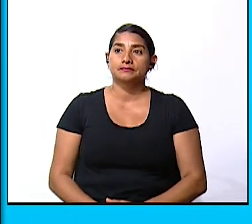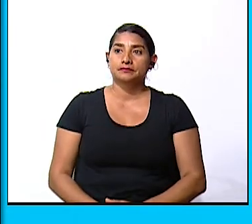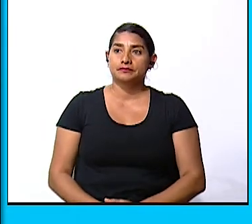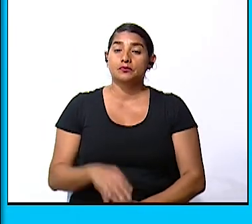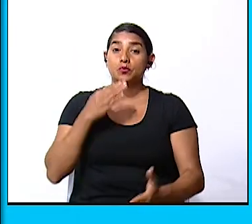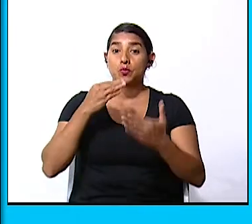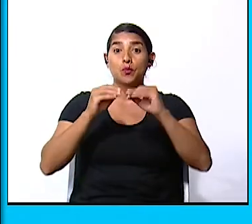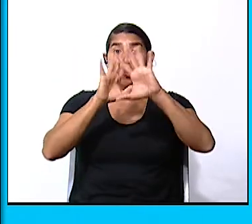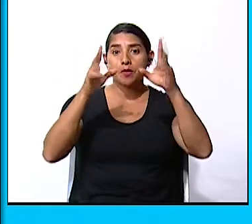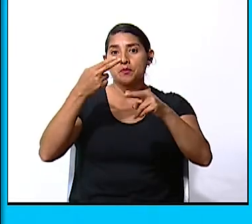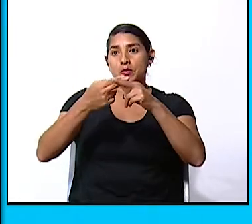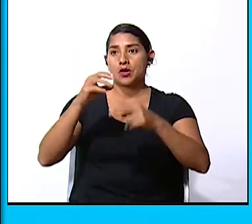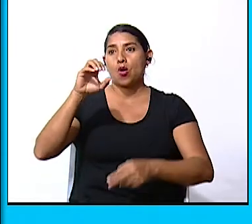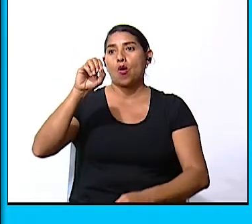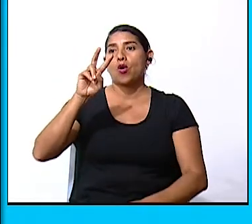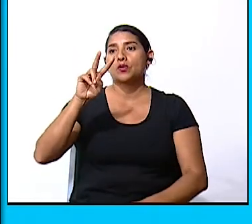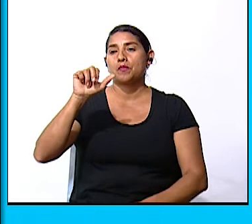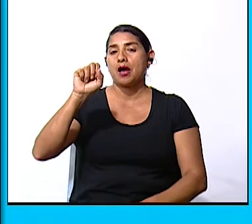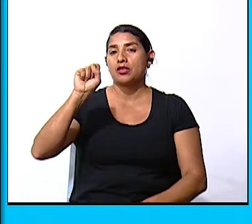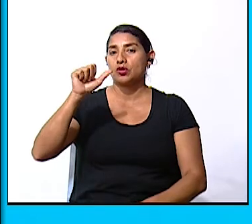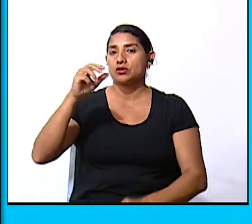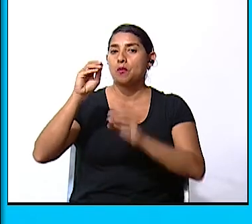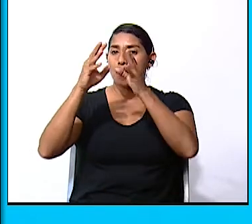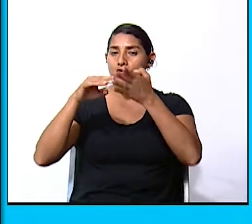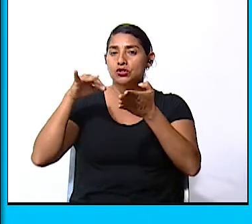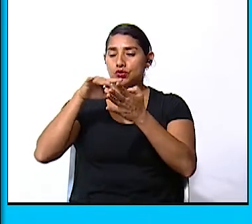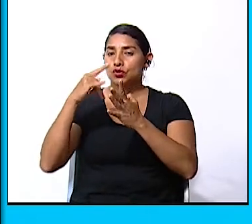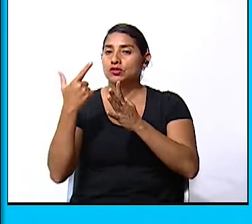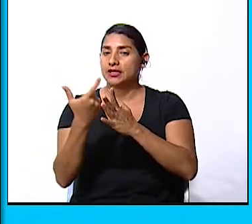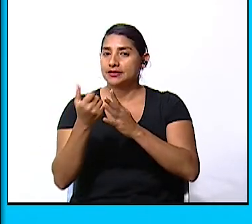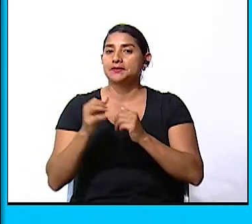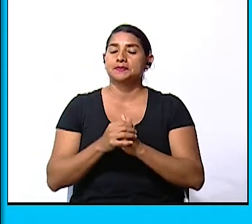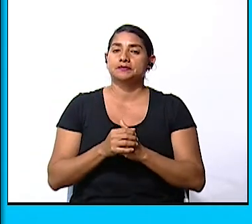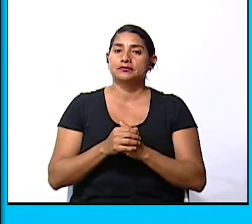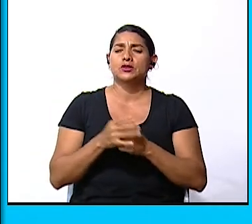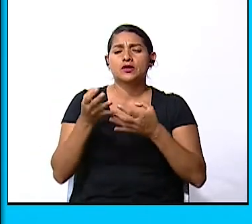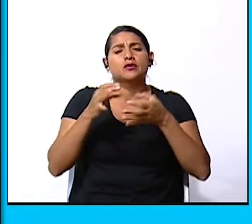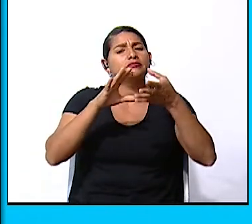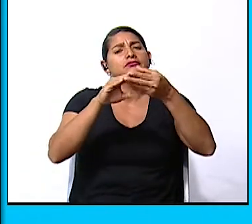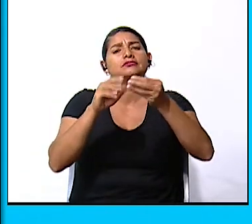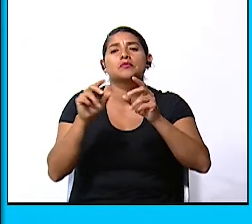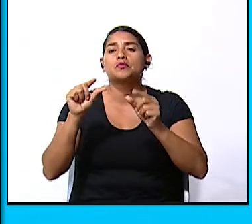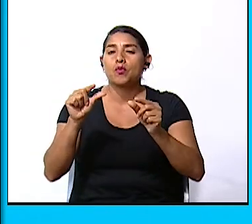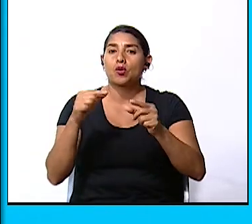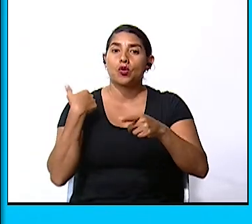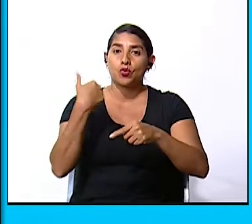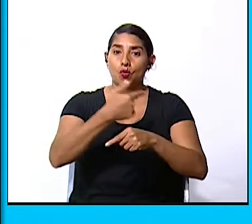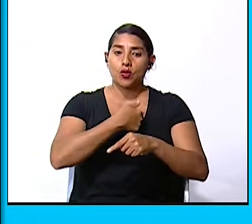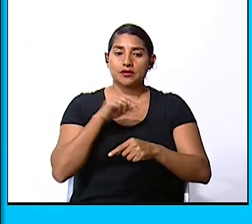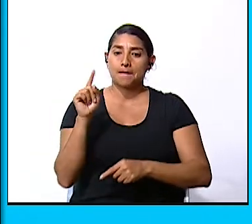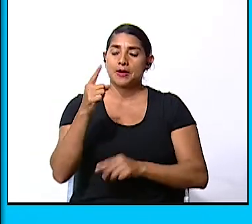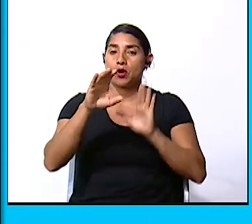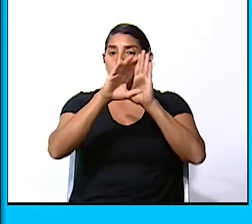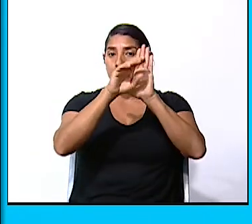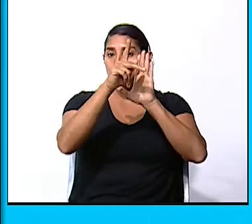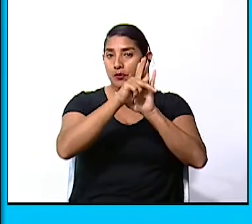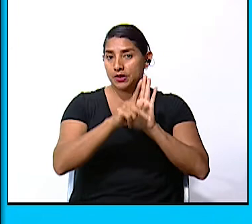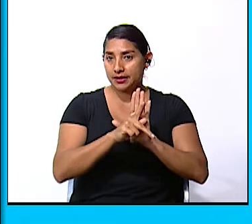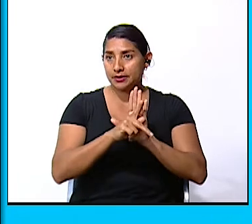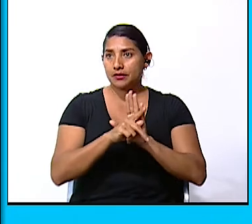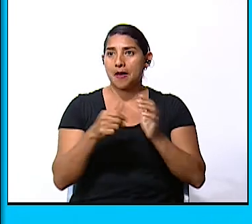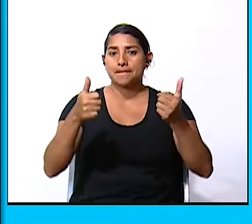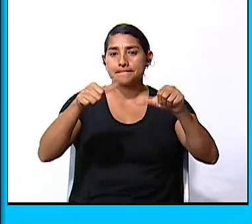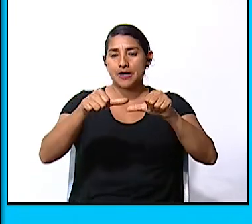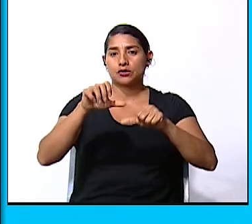Buenos días, mi nombre es Osvaldo Sancho, profesor de Estudios Sociales. Quiero comentarles un poco acerca de nuestra primer constitución política, el